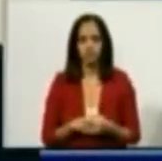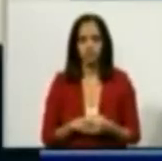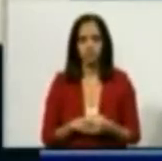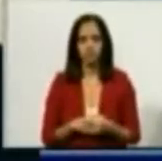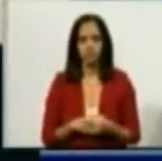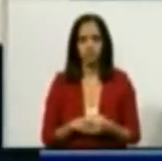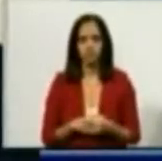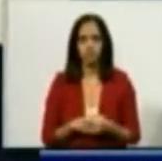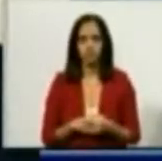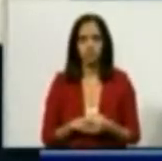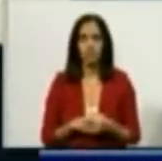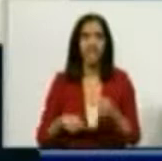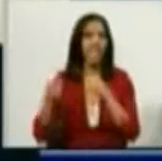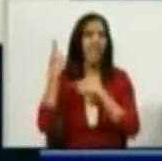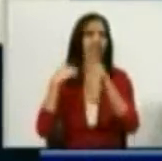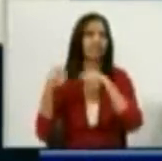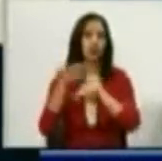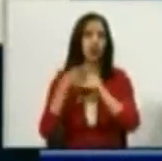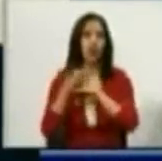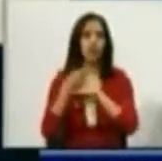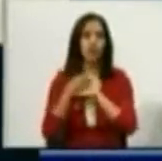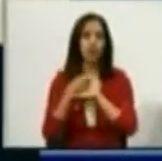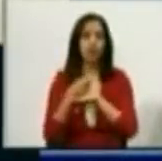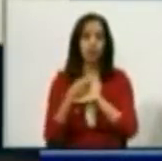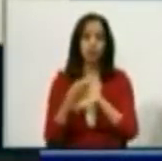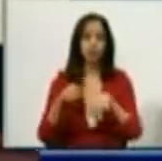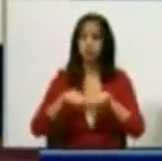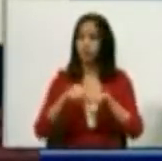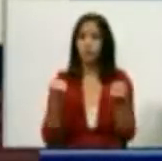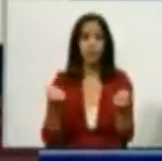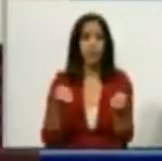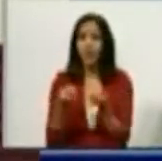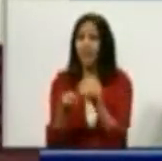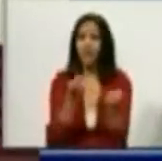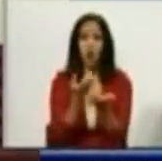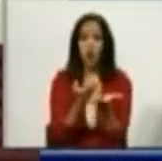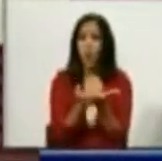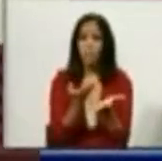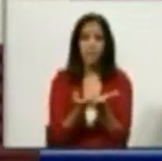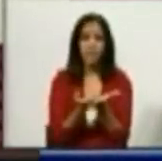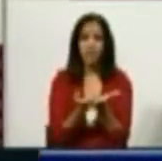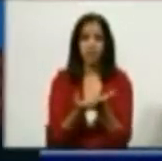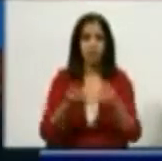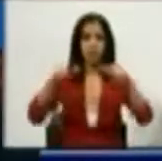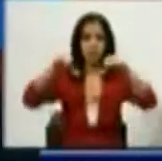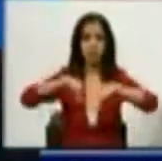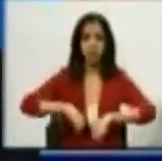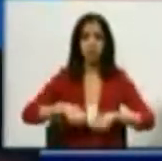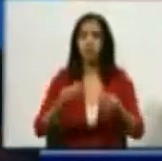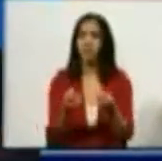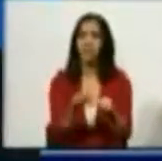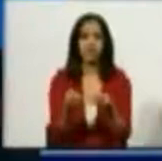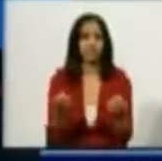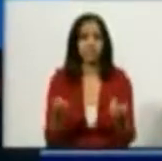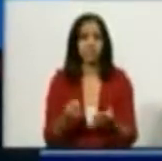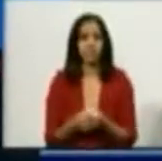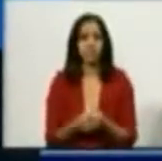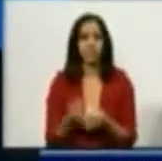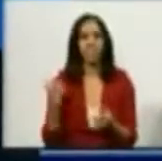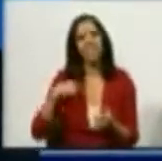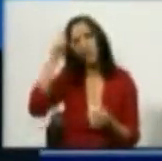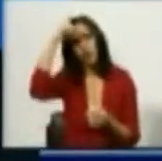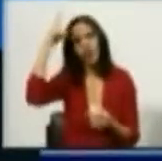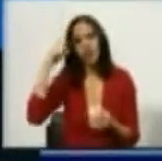el anterior gobierno quebró la economía deterioró sustancialmente las finanzas públicas tiene toda la lógica decir